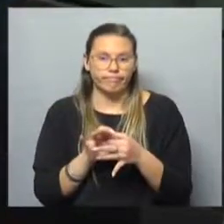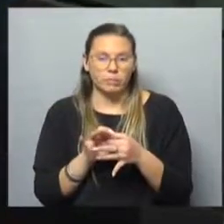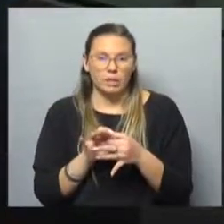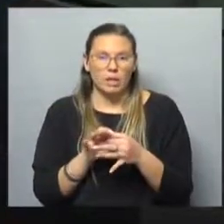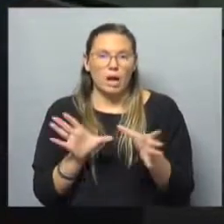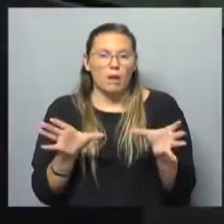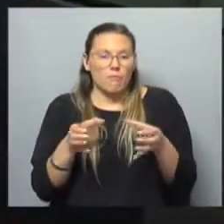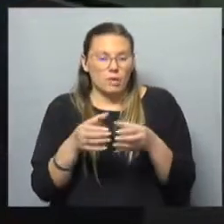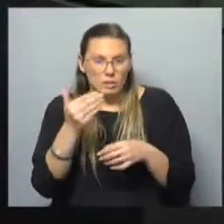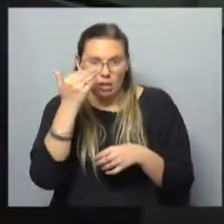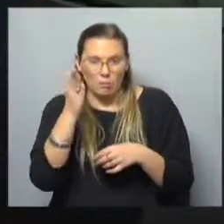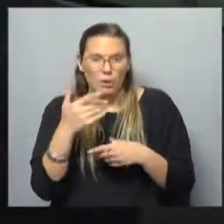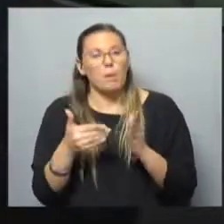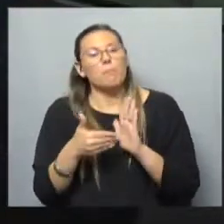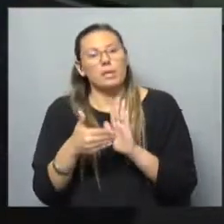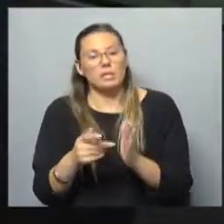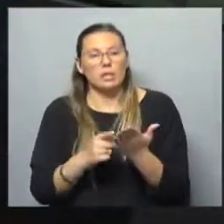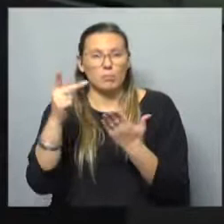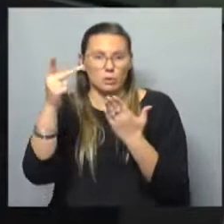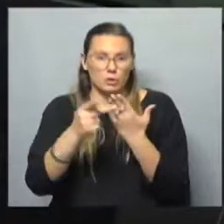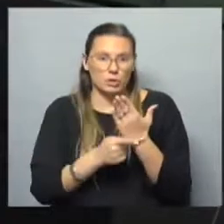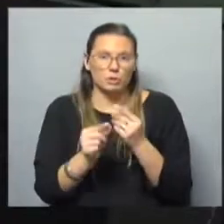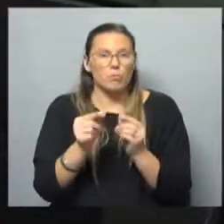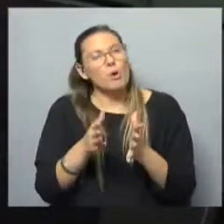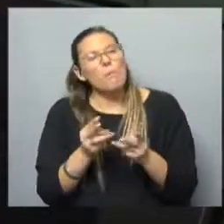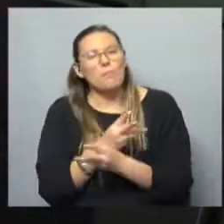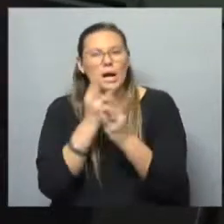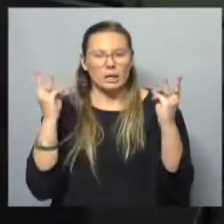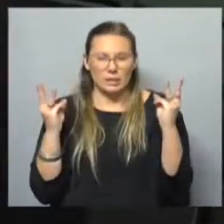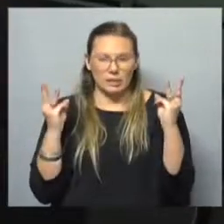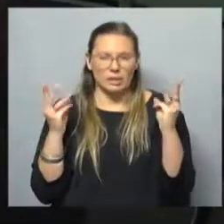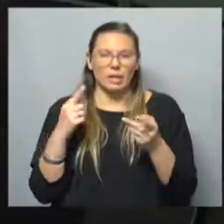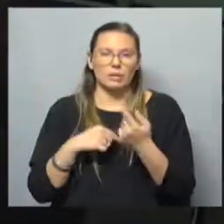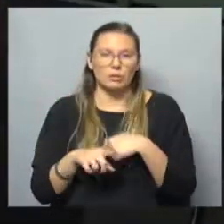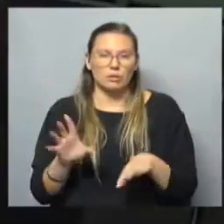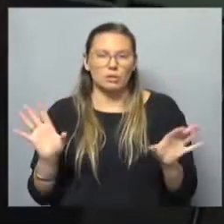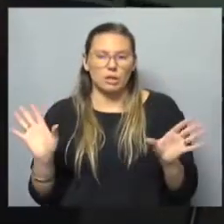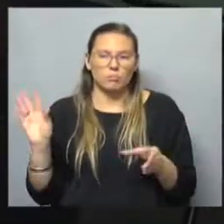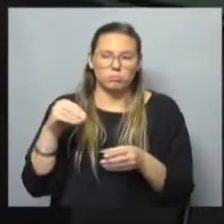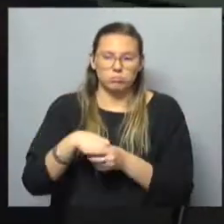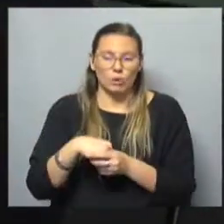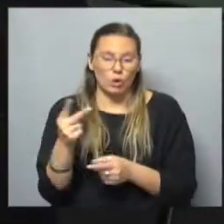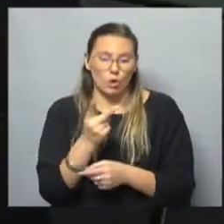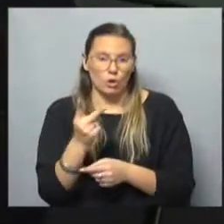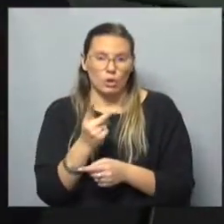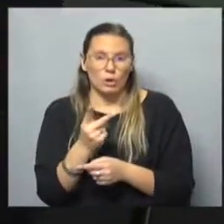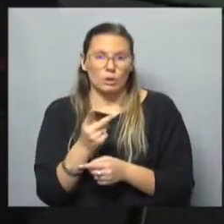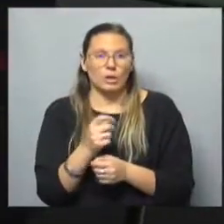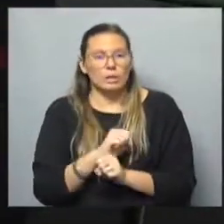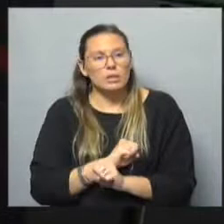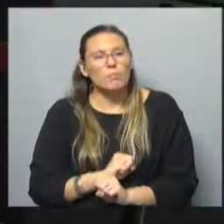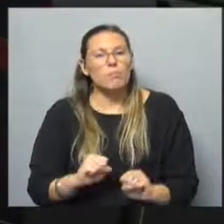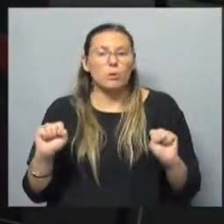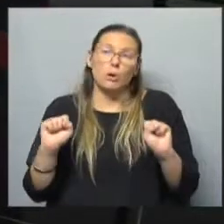al Frente Amplio, o el Frente Amplio presenta un proyecto que es un poco más amplio, entonces se unificaron ambos proyectos y así es que se logra